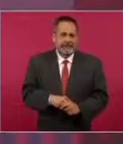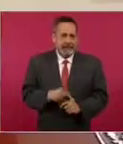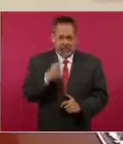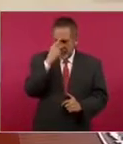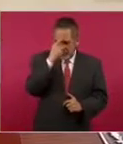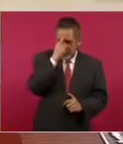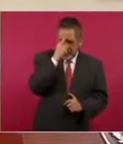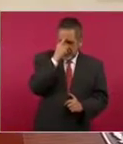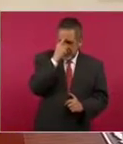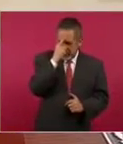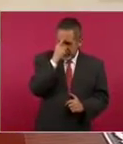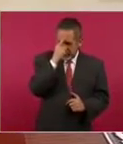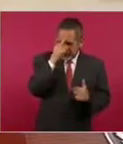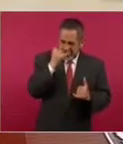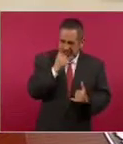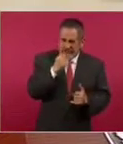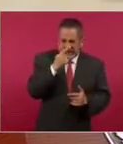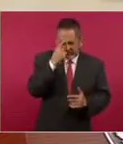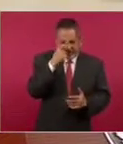enajenación,